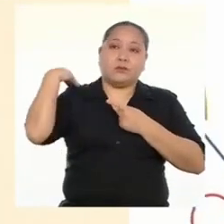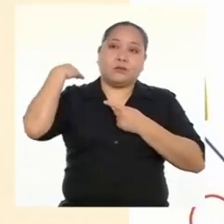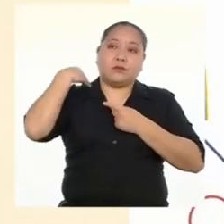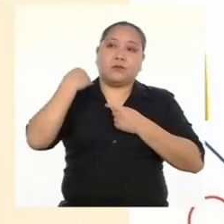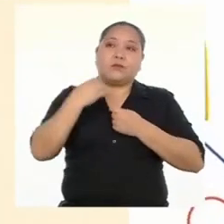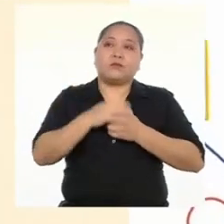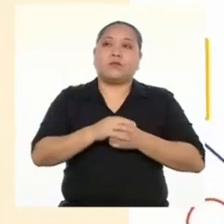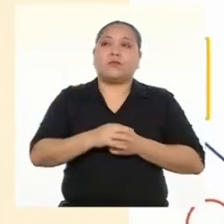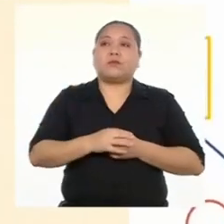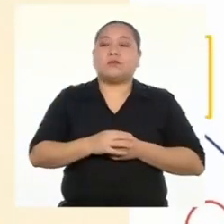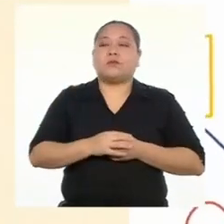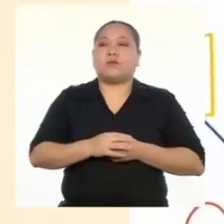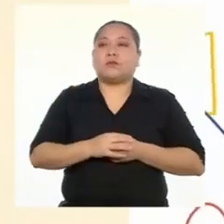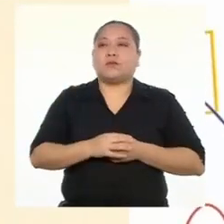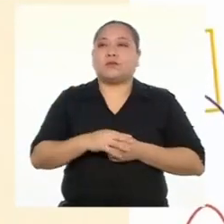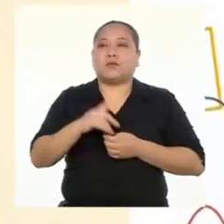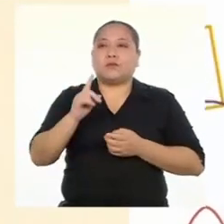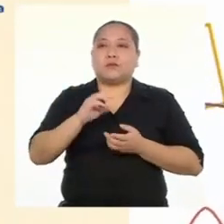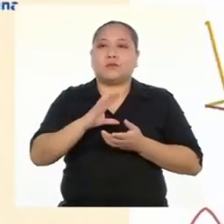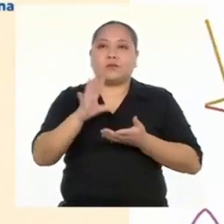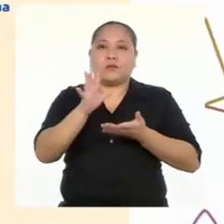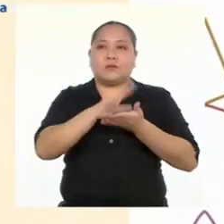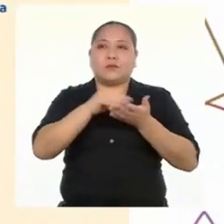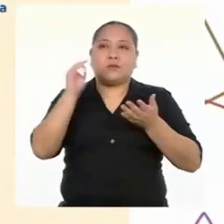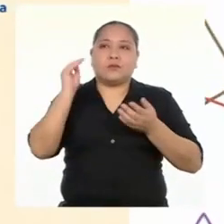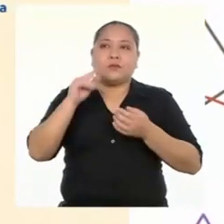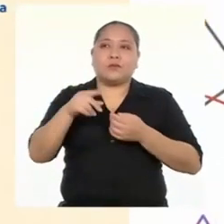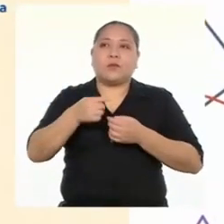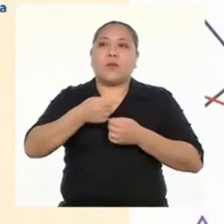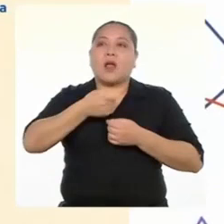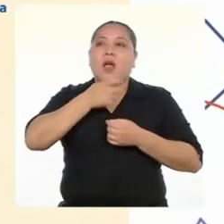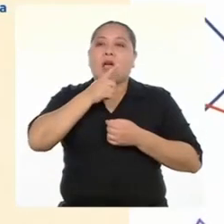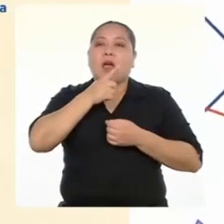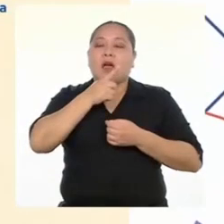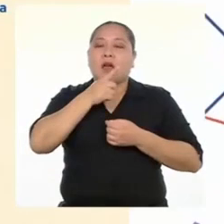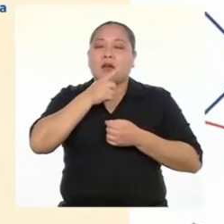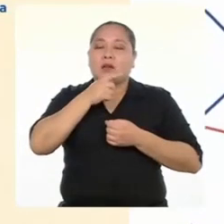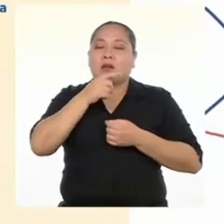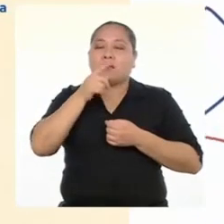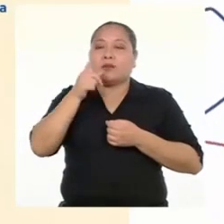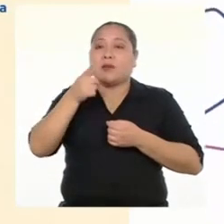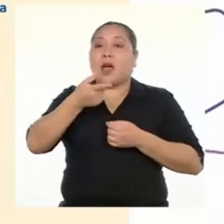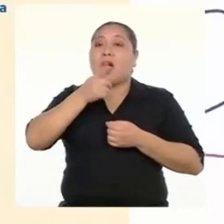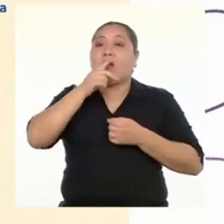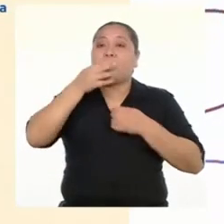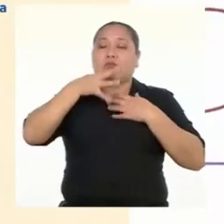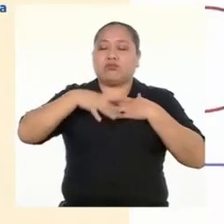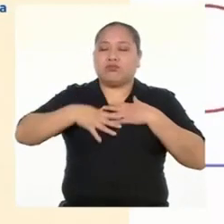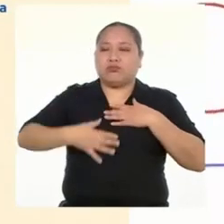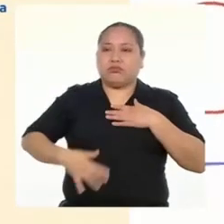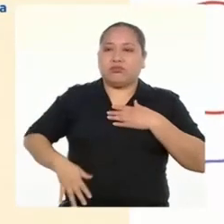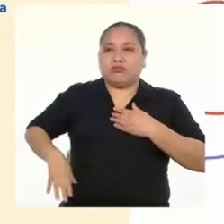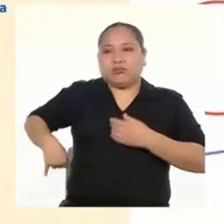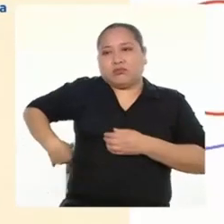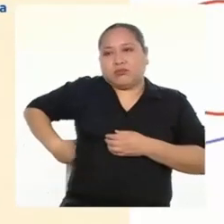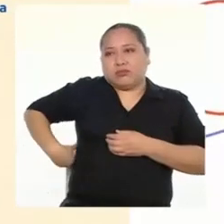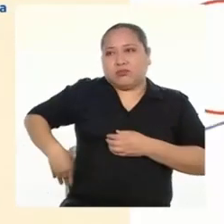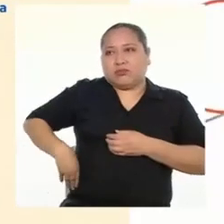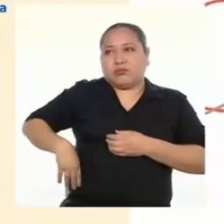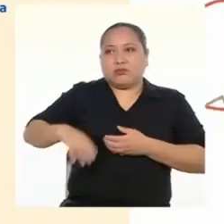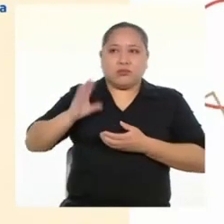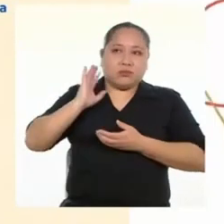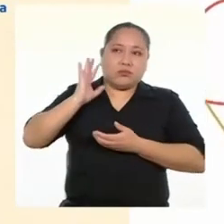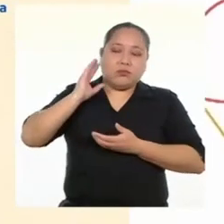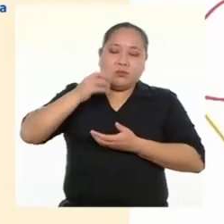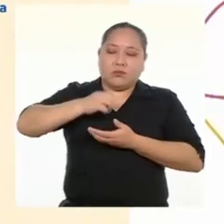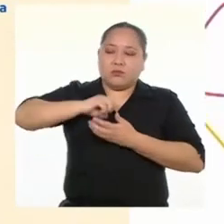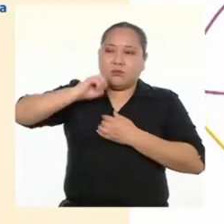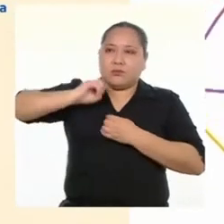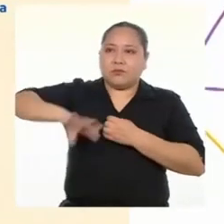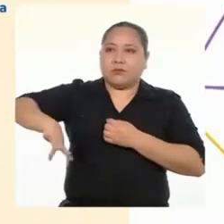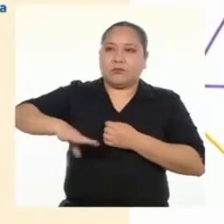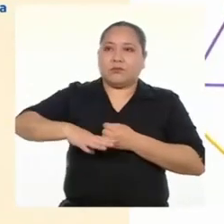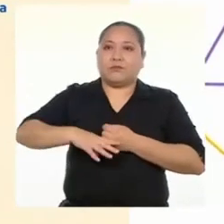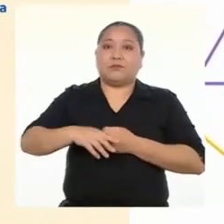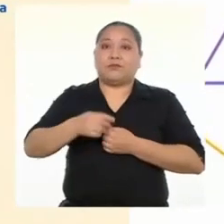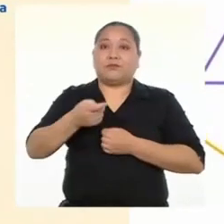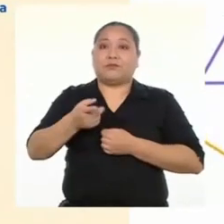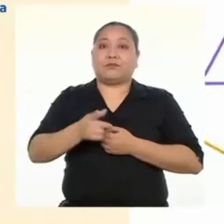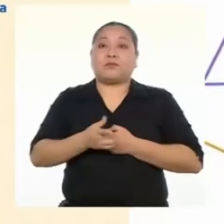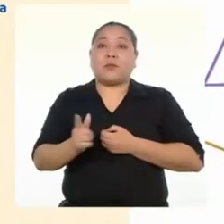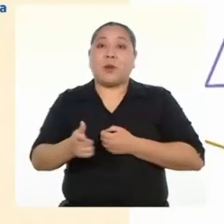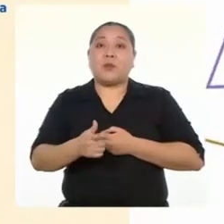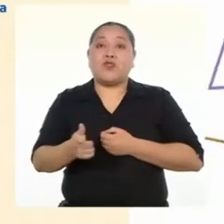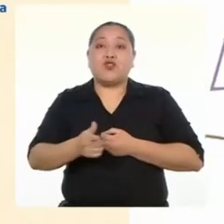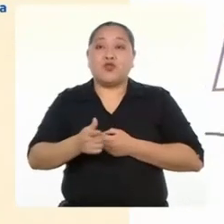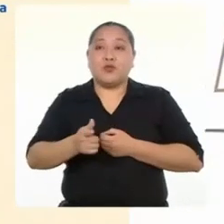menos tóxicas, que luego son eliminadas con la orina o las heces. Los pulmones expulsan el dióxido de carbono